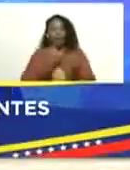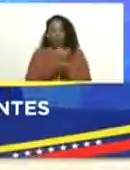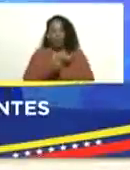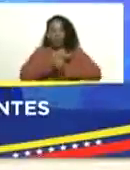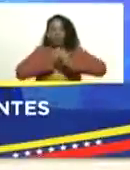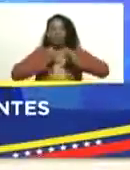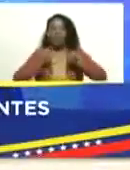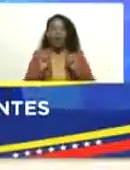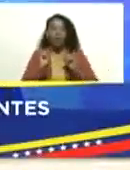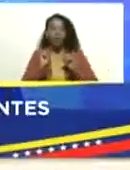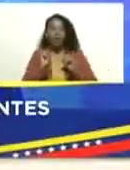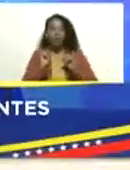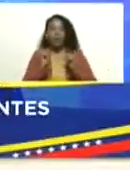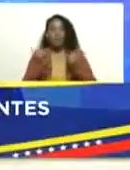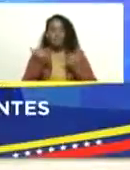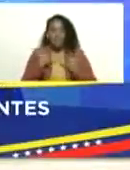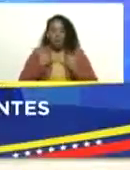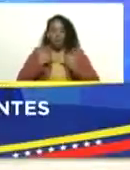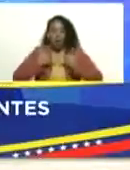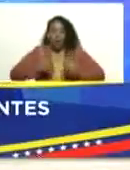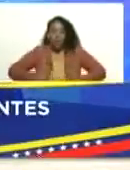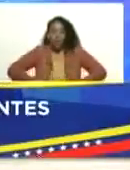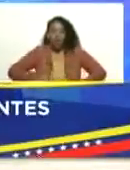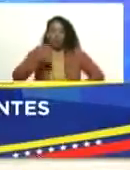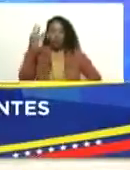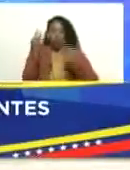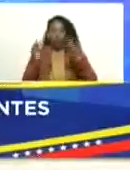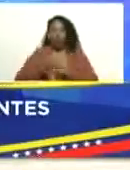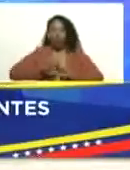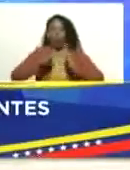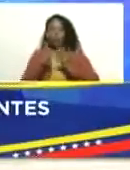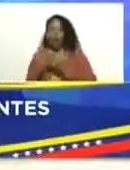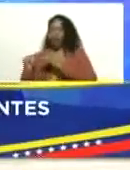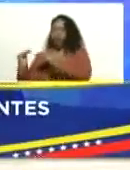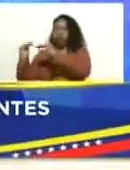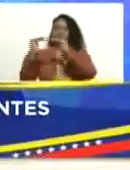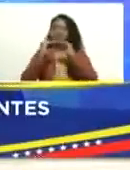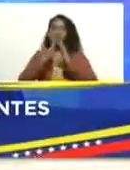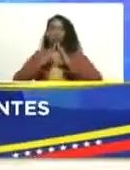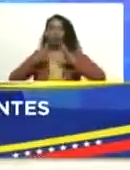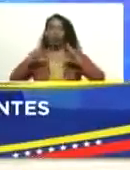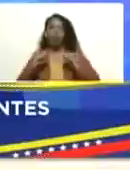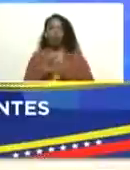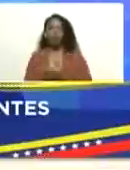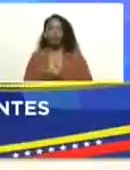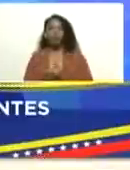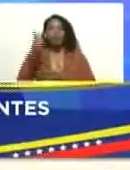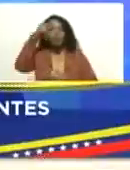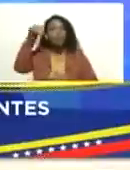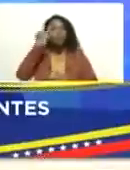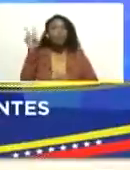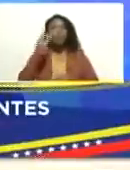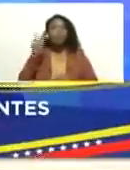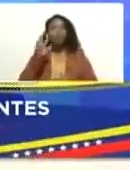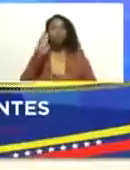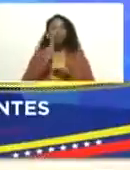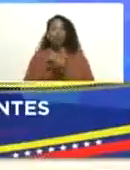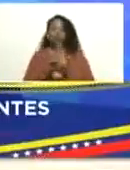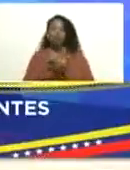de buscar la independencia y la justicia en el mundo. El pueblo de Venezuela siempre